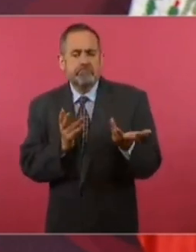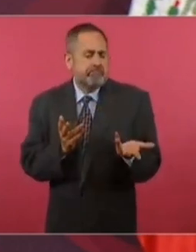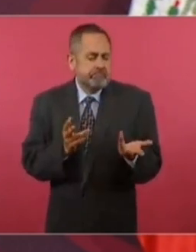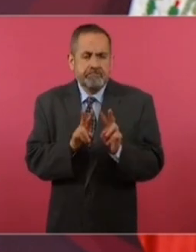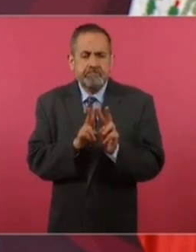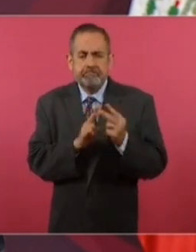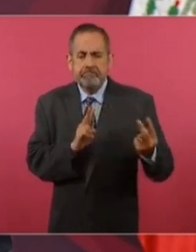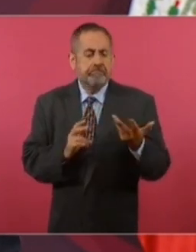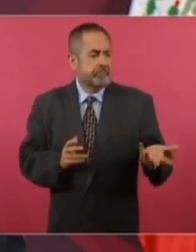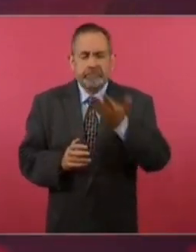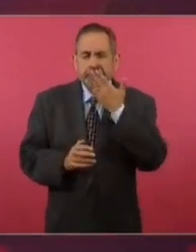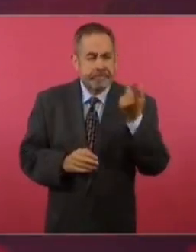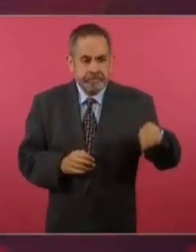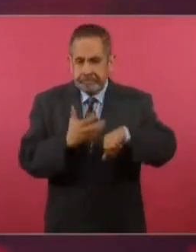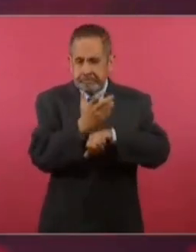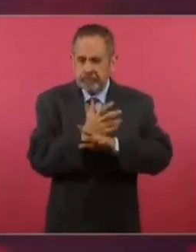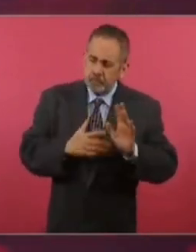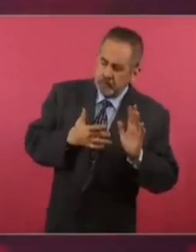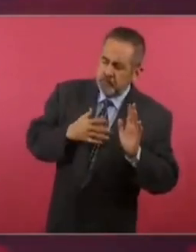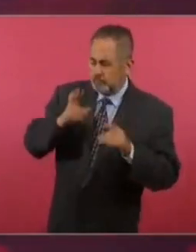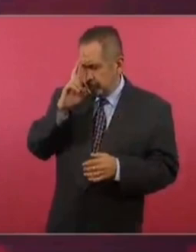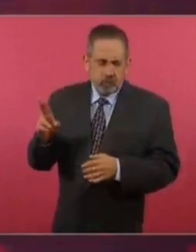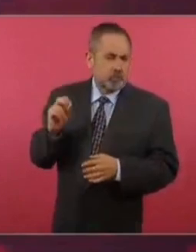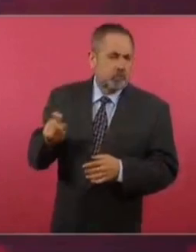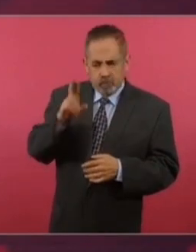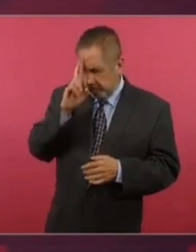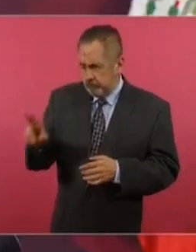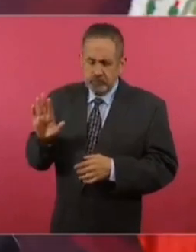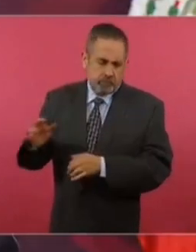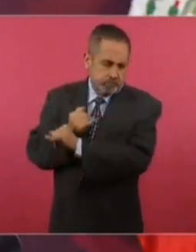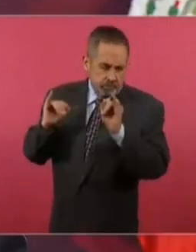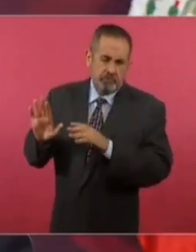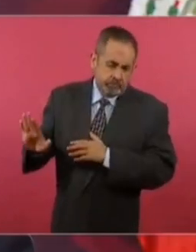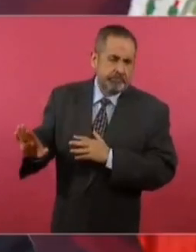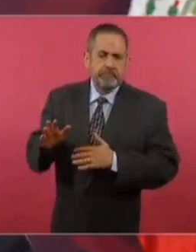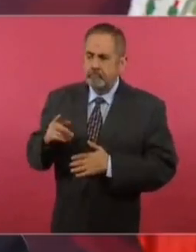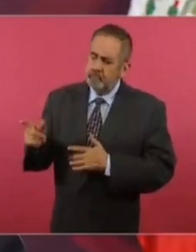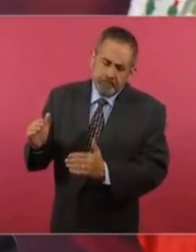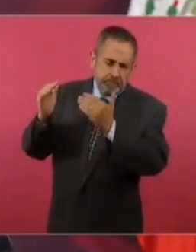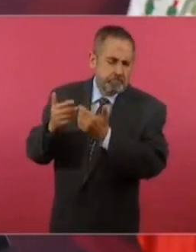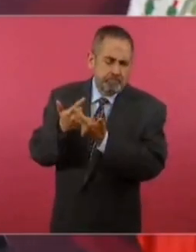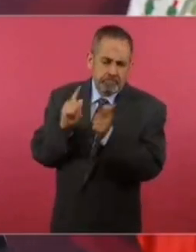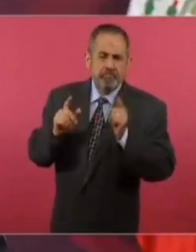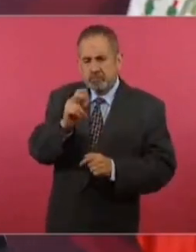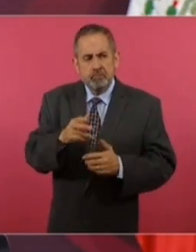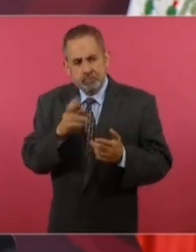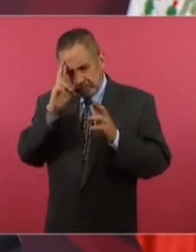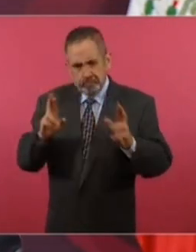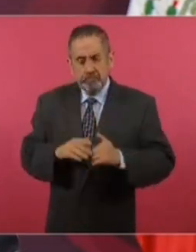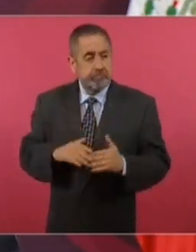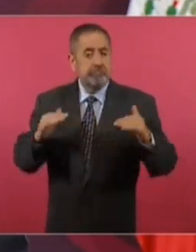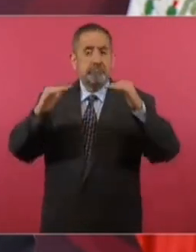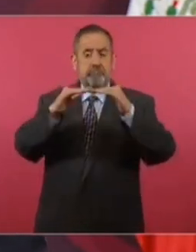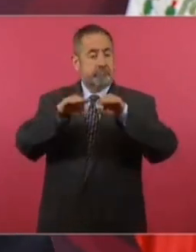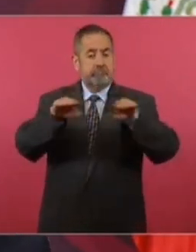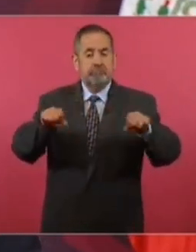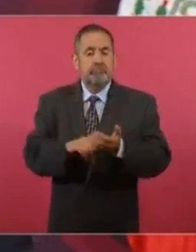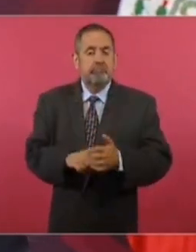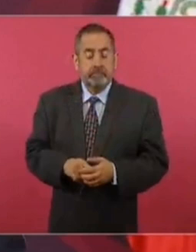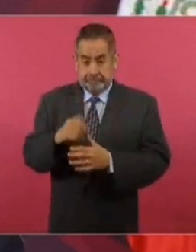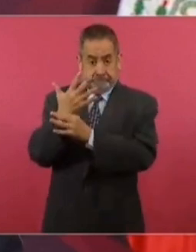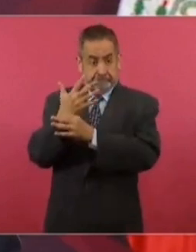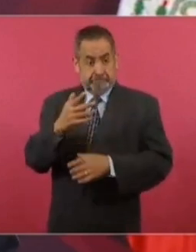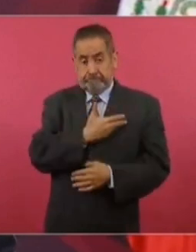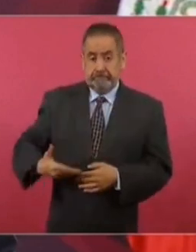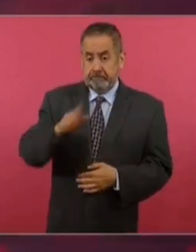y ellos han aceptado respetar nuestra independencia, nuestra soberanía. Que el trato, como lo ha